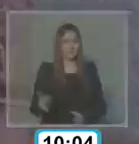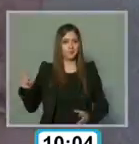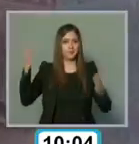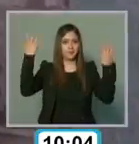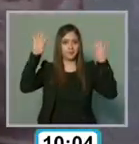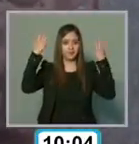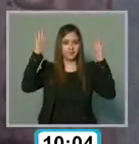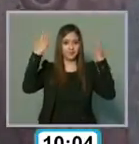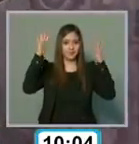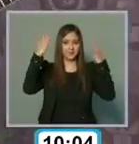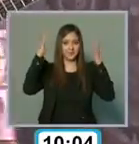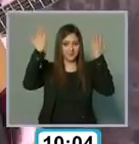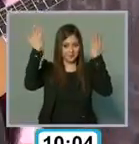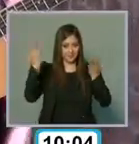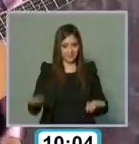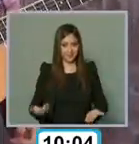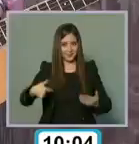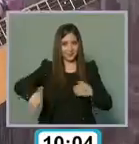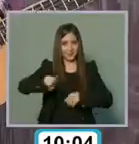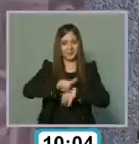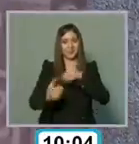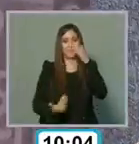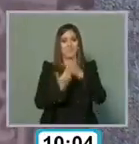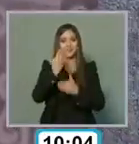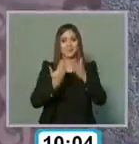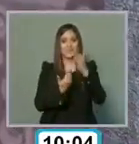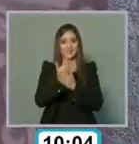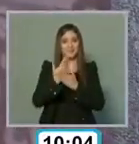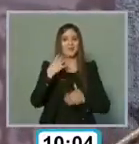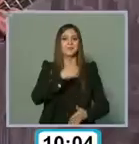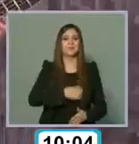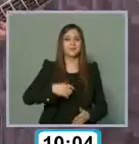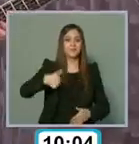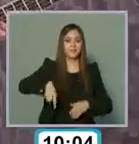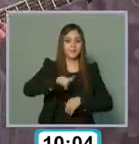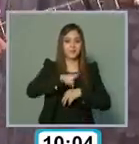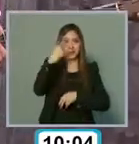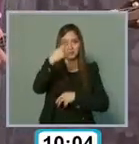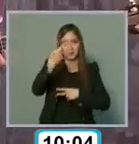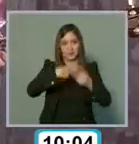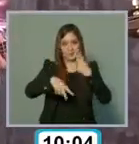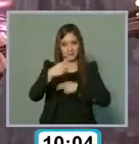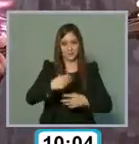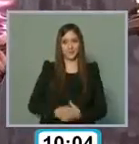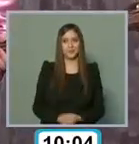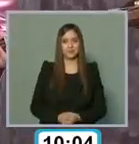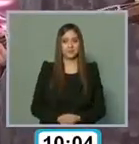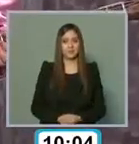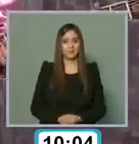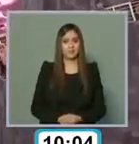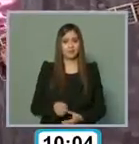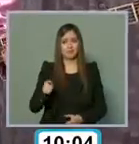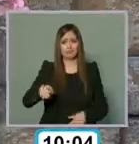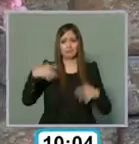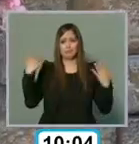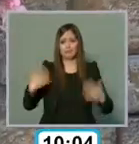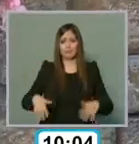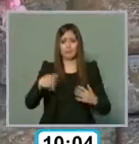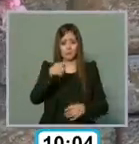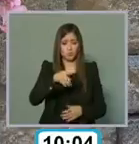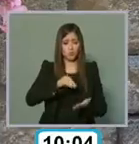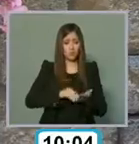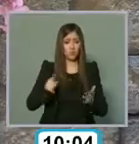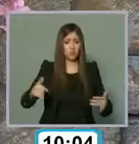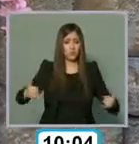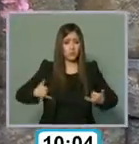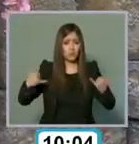Fuerte el aplauso para recibirla esta mañana. Qué placer tenerte, mi amor. Igualmente. Un gusto. Eres una, a pesar de que eres muy joven, eres